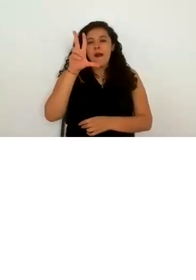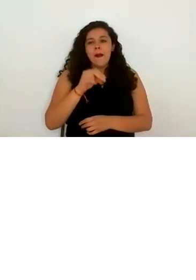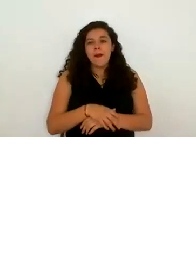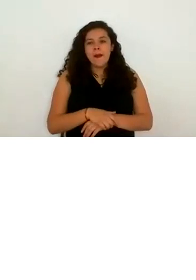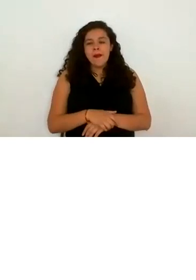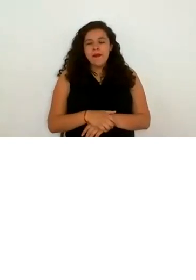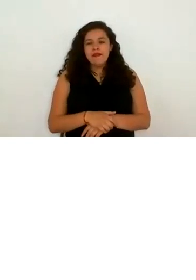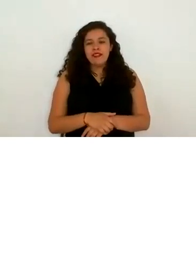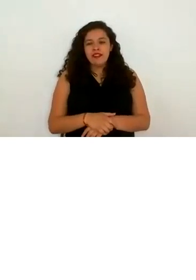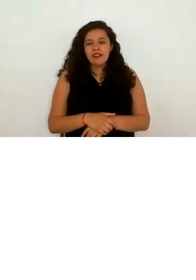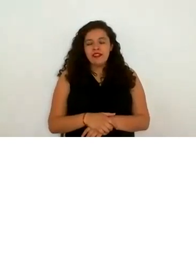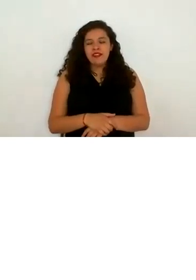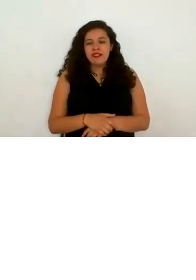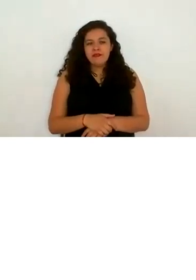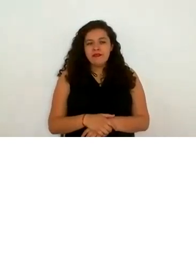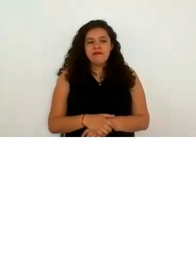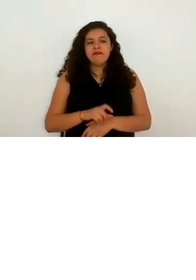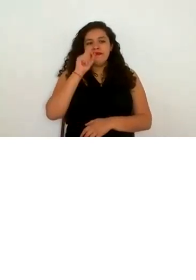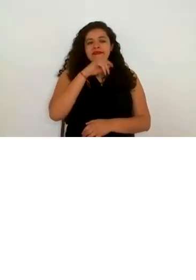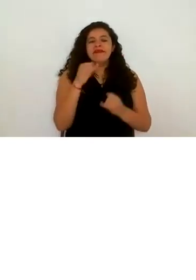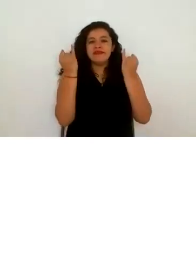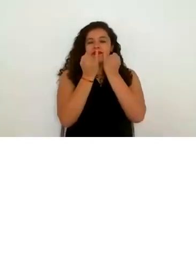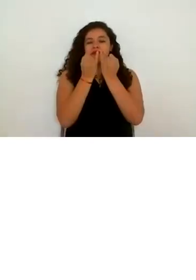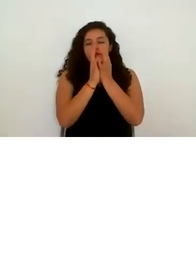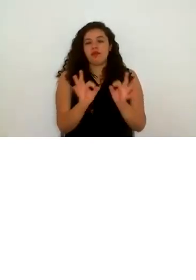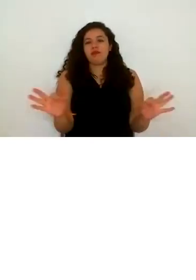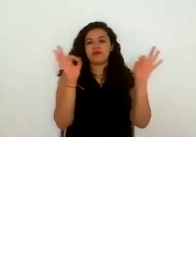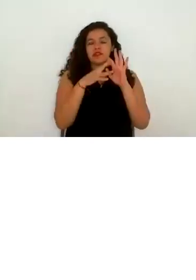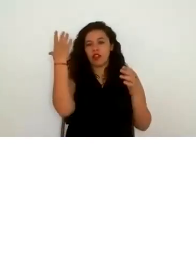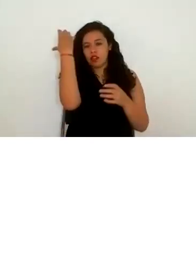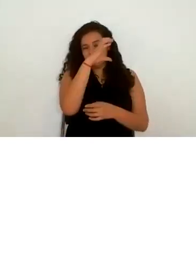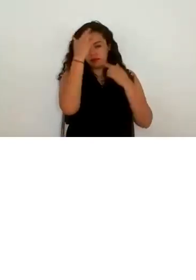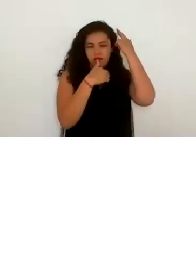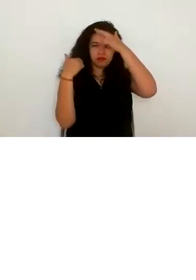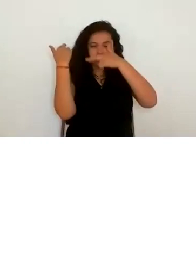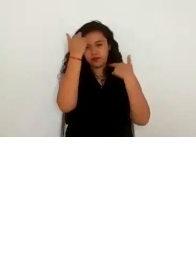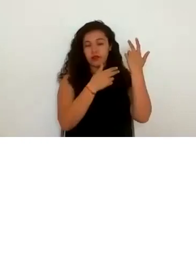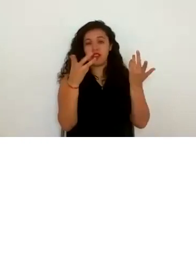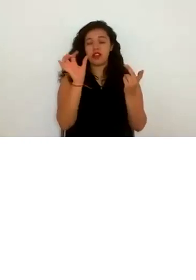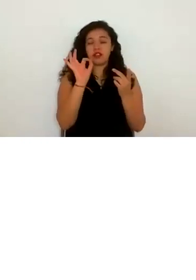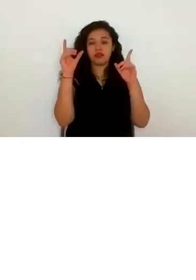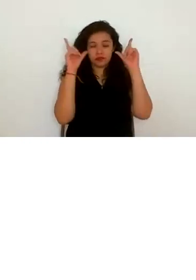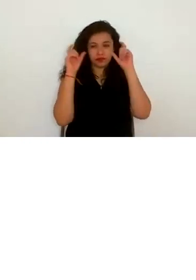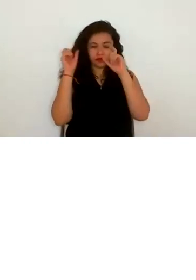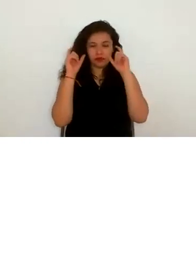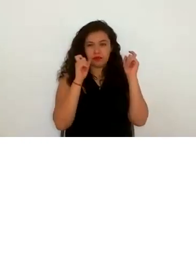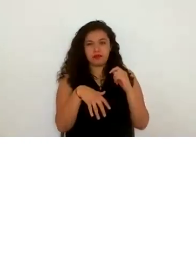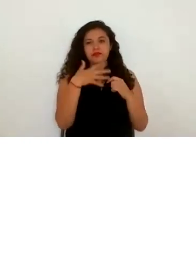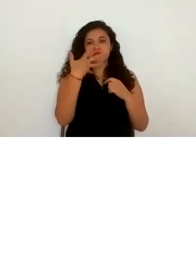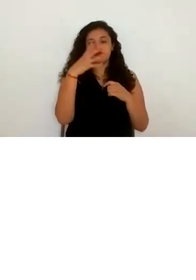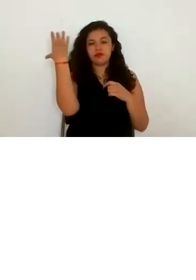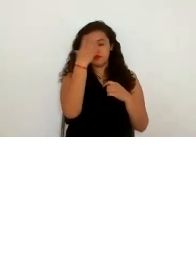electrónicos. También es importante que hagan una revisión de las imágenes, y si tomaron, ejemplo, 5 fotos